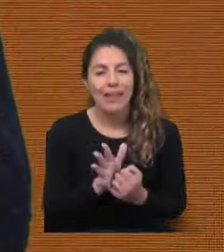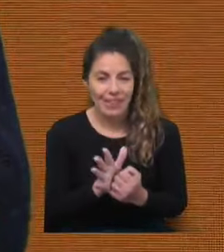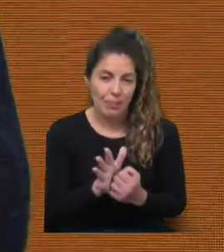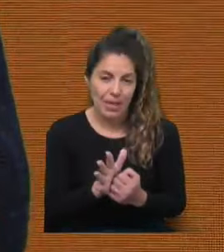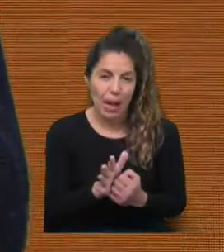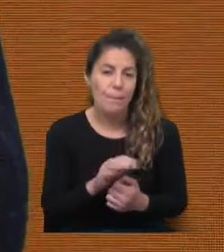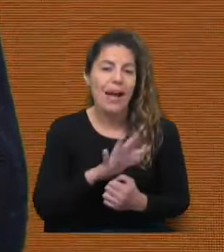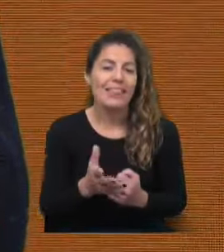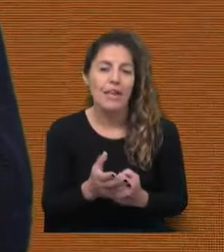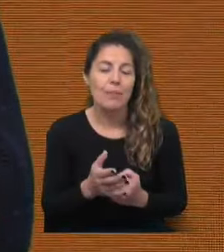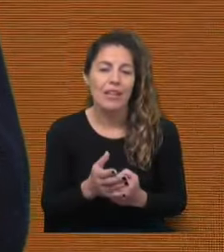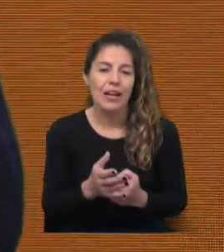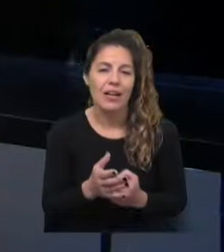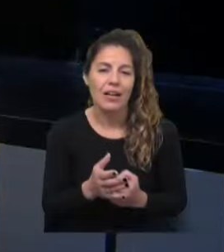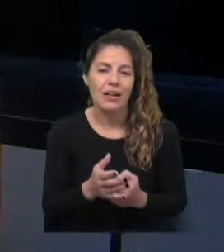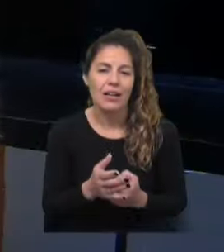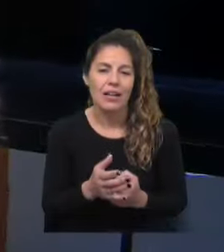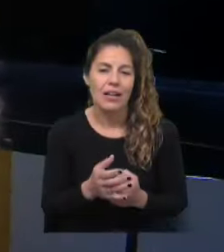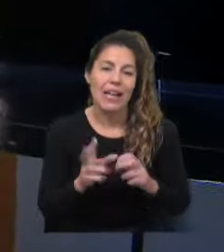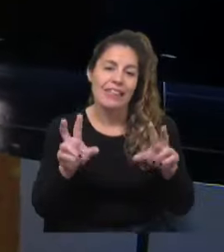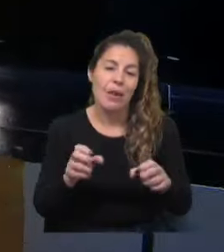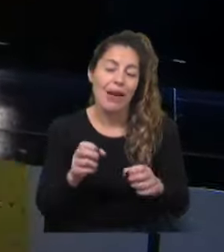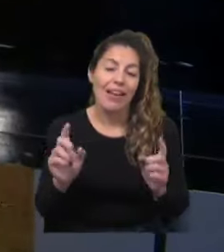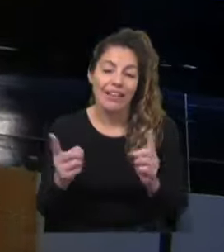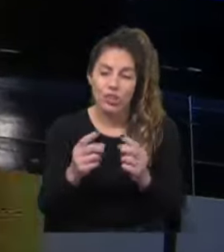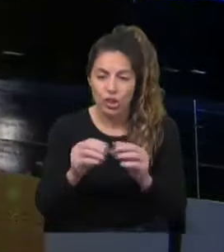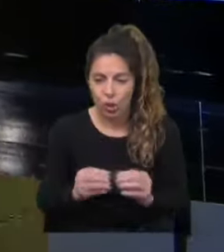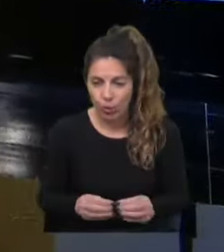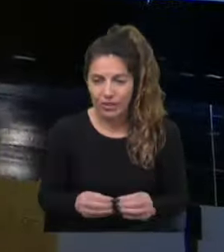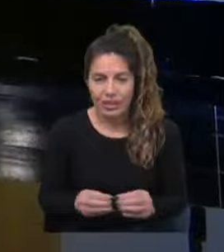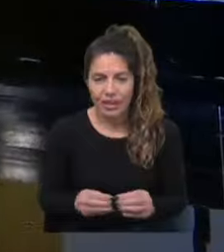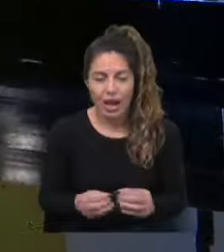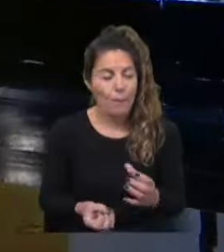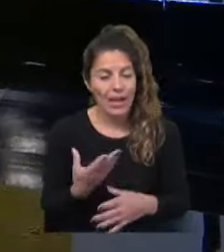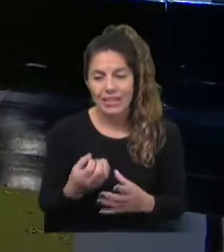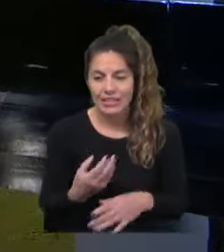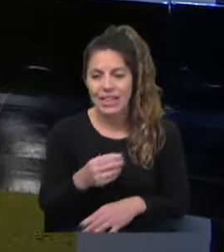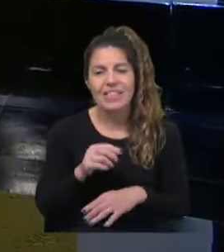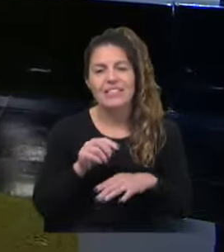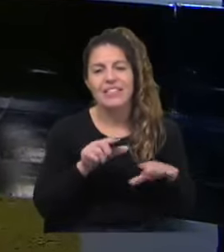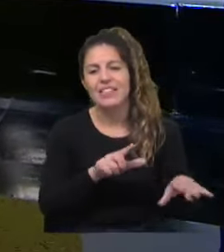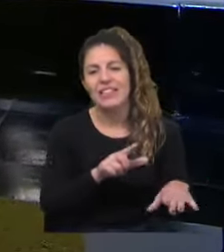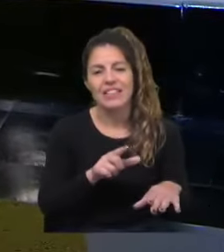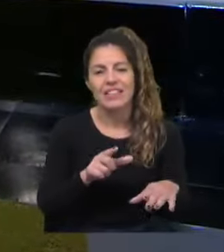la pandemia, pandemia y COVID, en la exposición de motivo de la rendición de cuentas, aparecía 70 y pico de veces la palabra